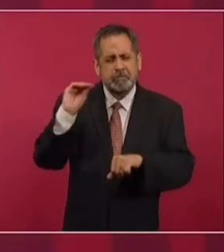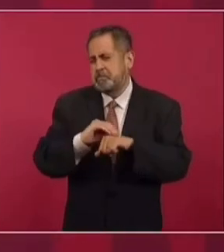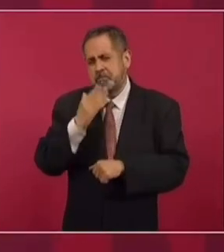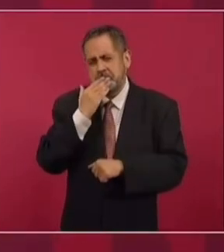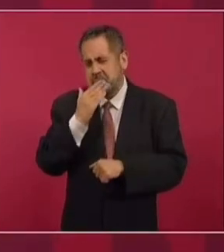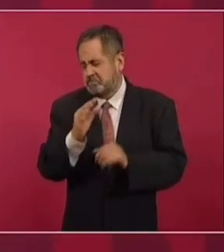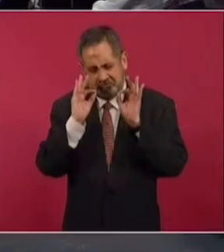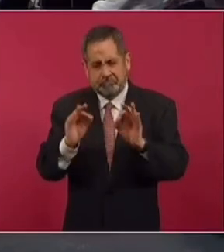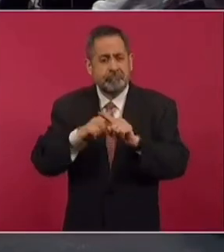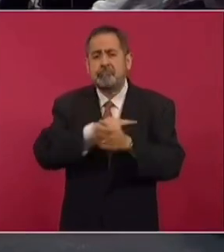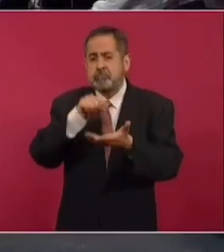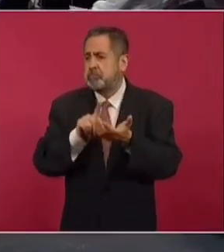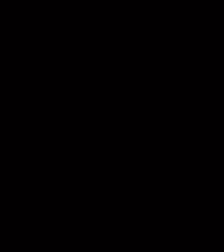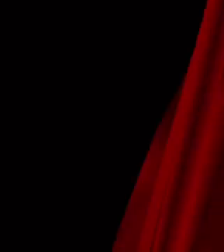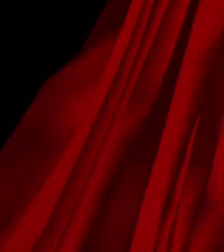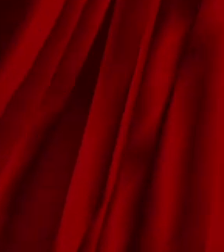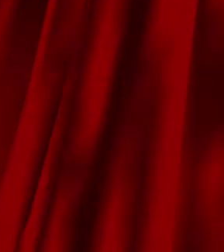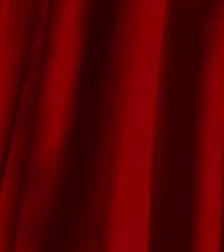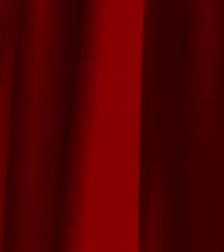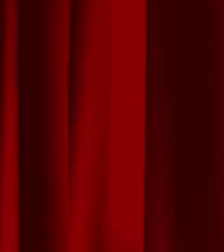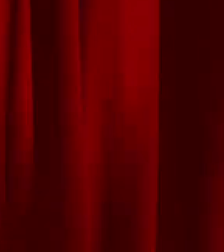en todas las obras que estamos haciendo